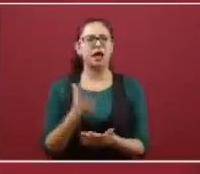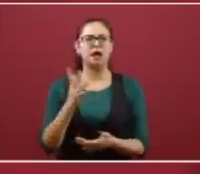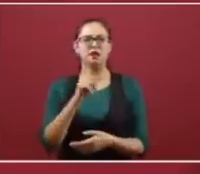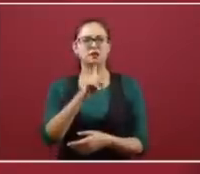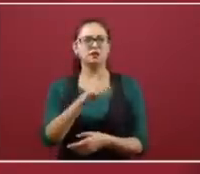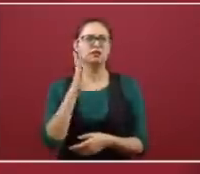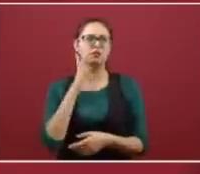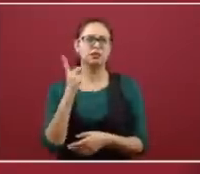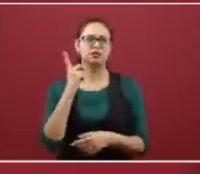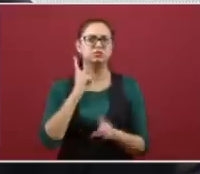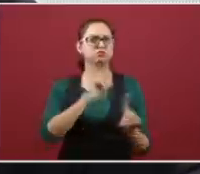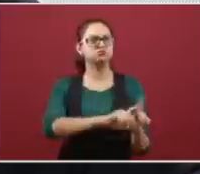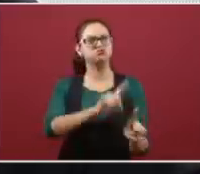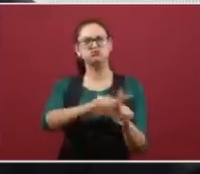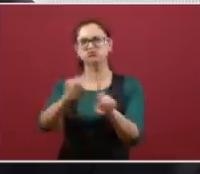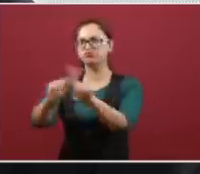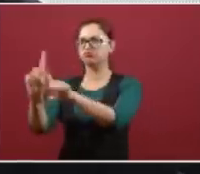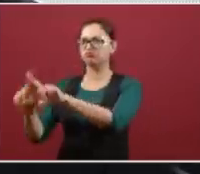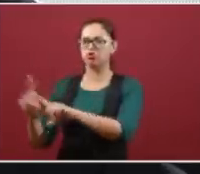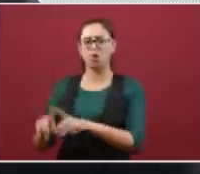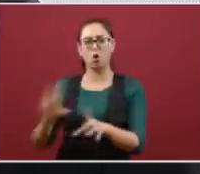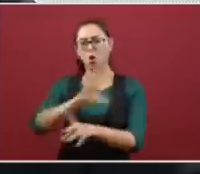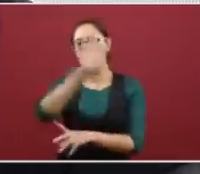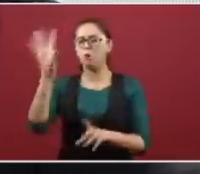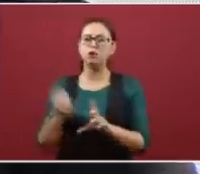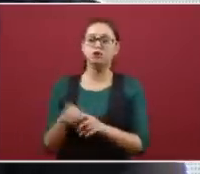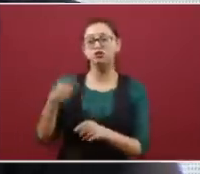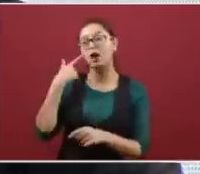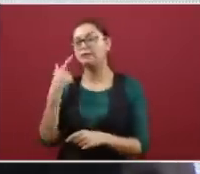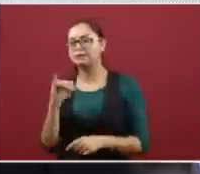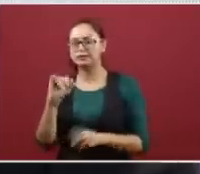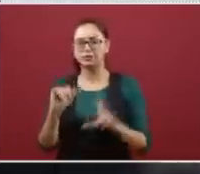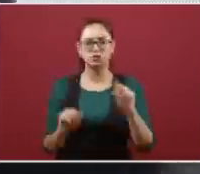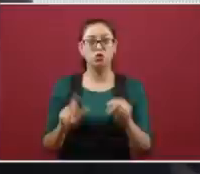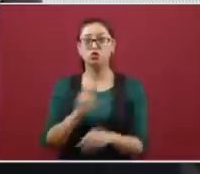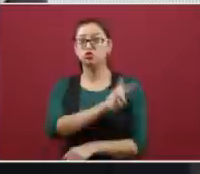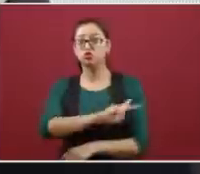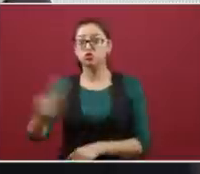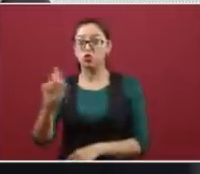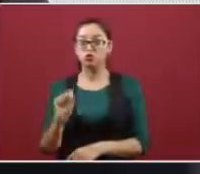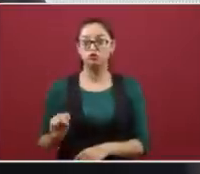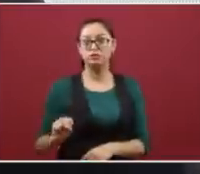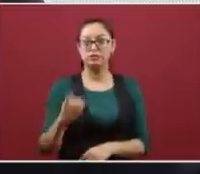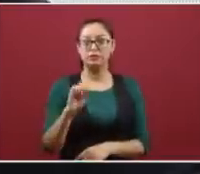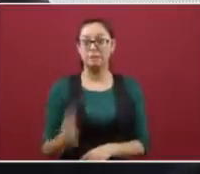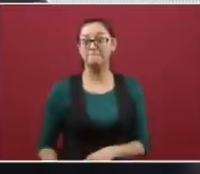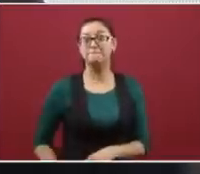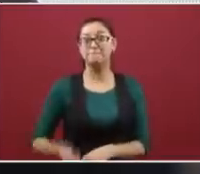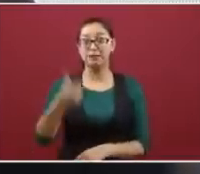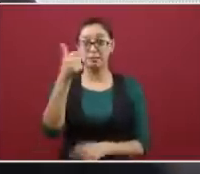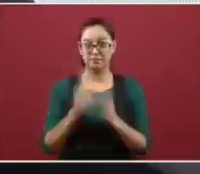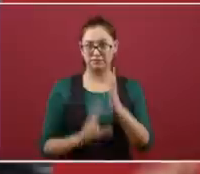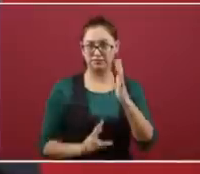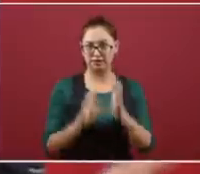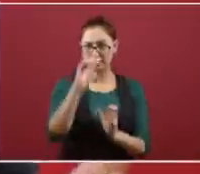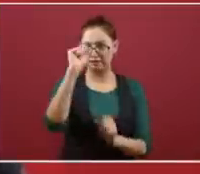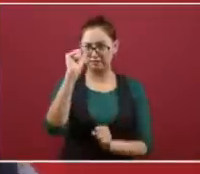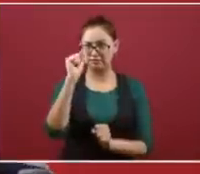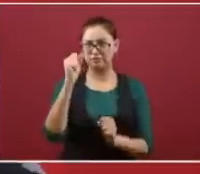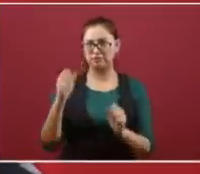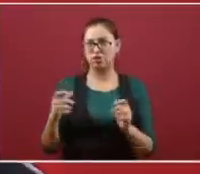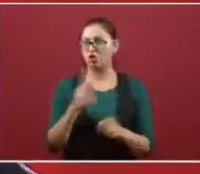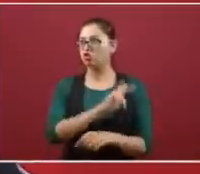de manera unánime desde luego es la primera reforma constitucional que tiene el aval de 32 congresos por un hecho es la primera